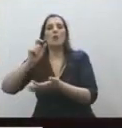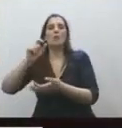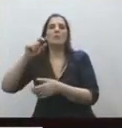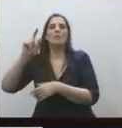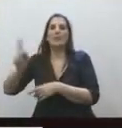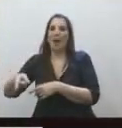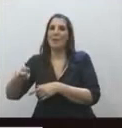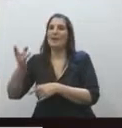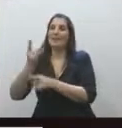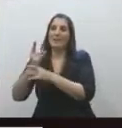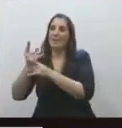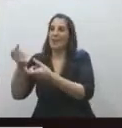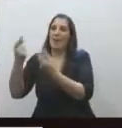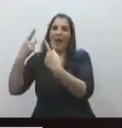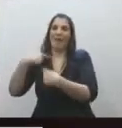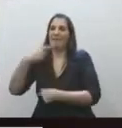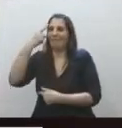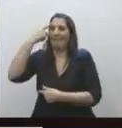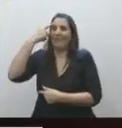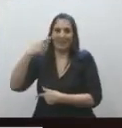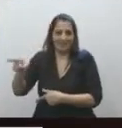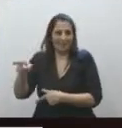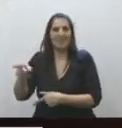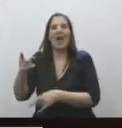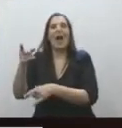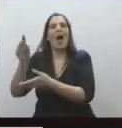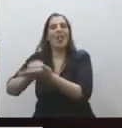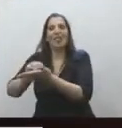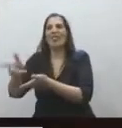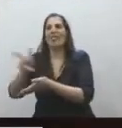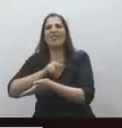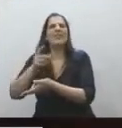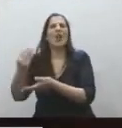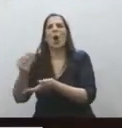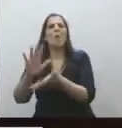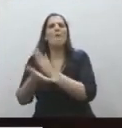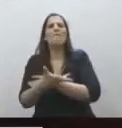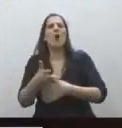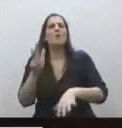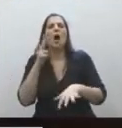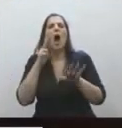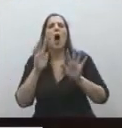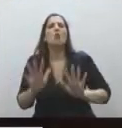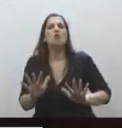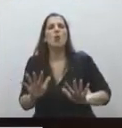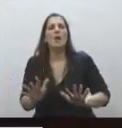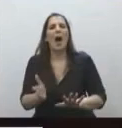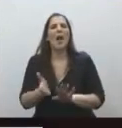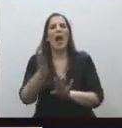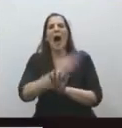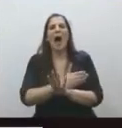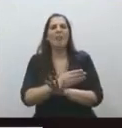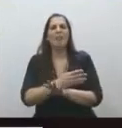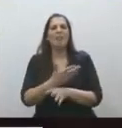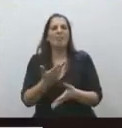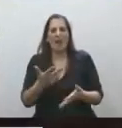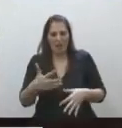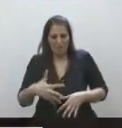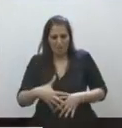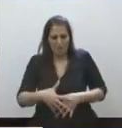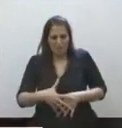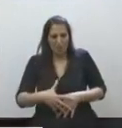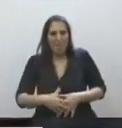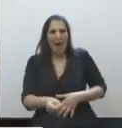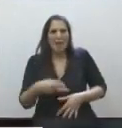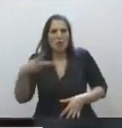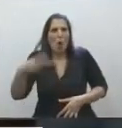de la tolerancia y nos falta ver a otro argentino como alguien con quien tenemos que pelear juntos, no en contra. Por ejemplo, con el tema de los celestes